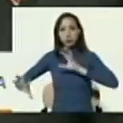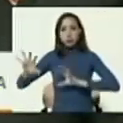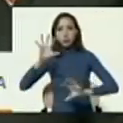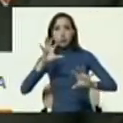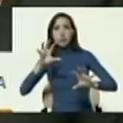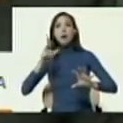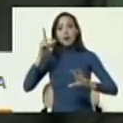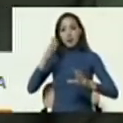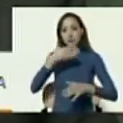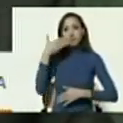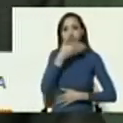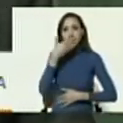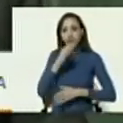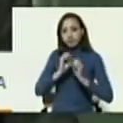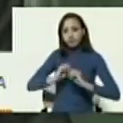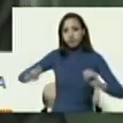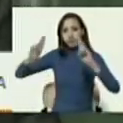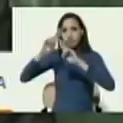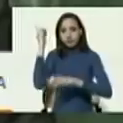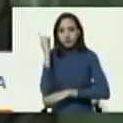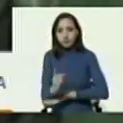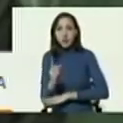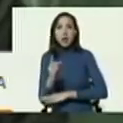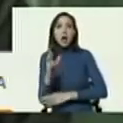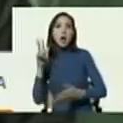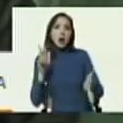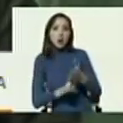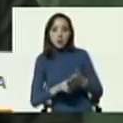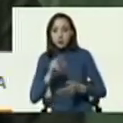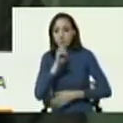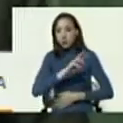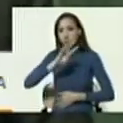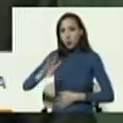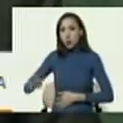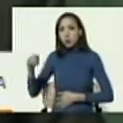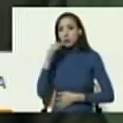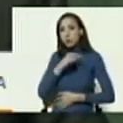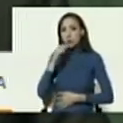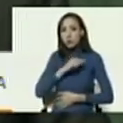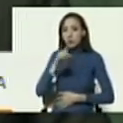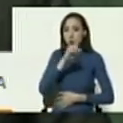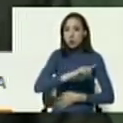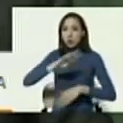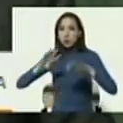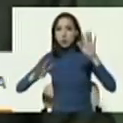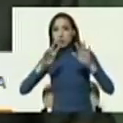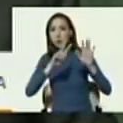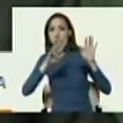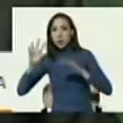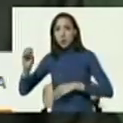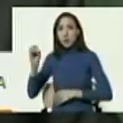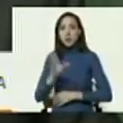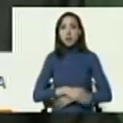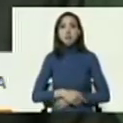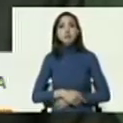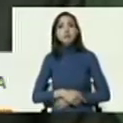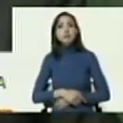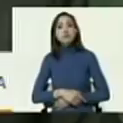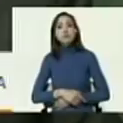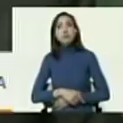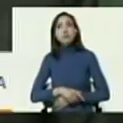con la Carta de las Naciones Unidas, aprobada el 24 de octubre de 1970. Señor